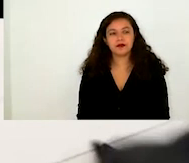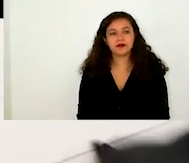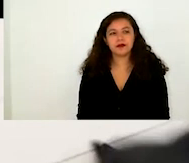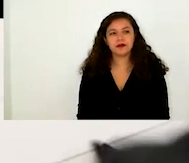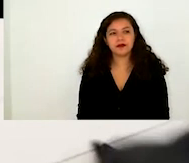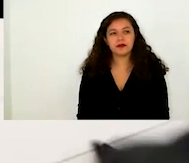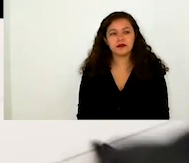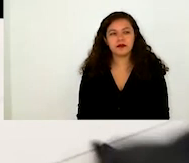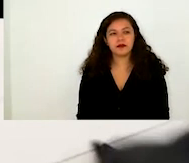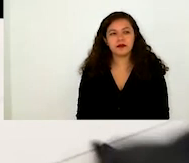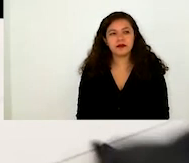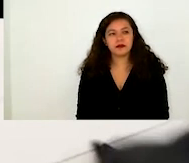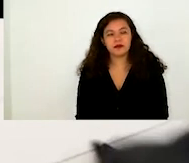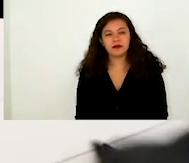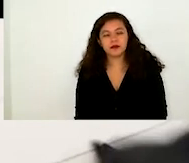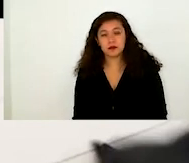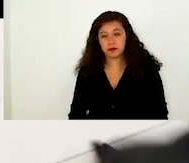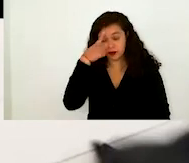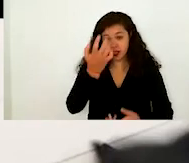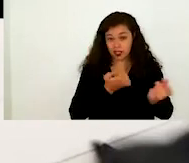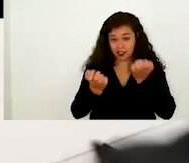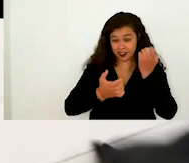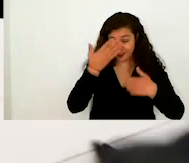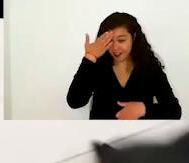quieren ver se encuentra pero de un ejercicio